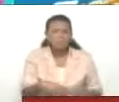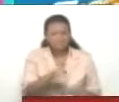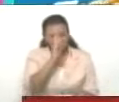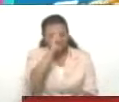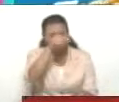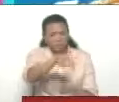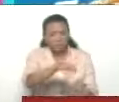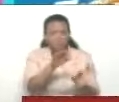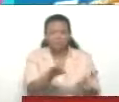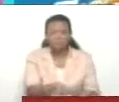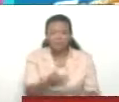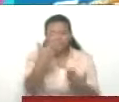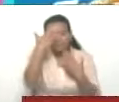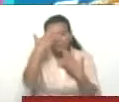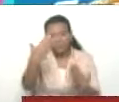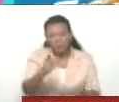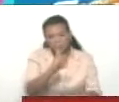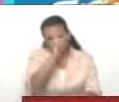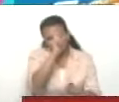Presente, pues, mi saludo.